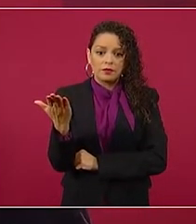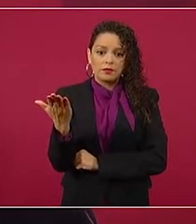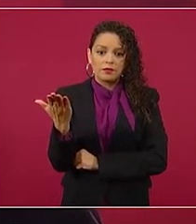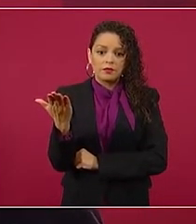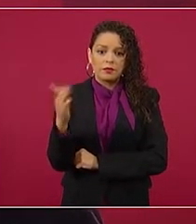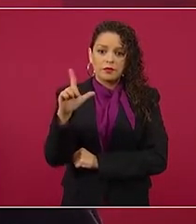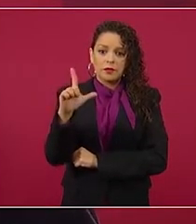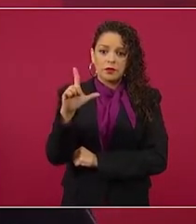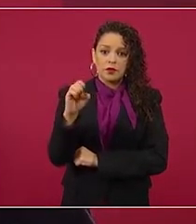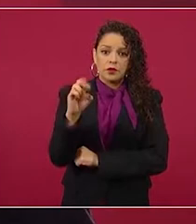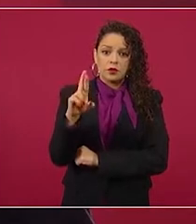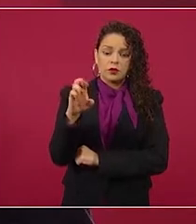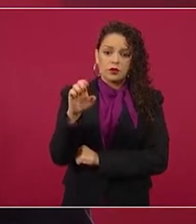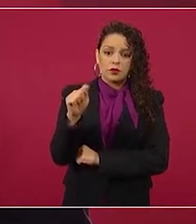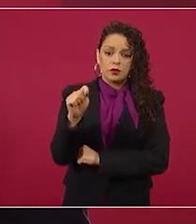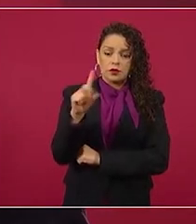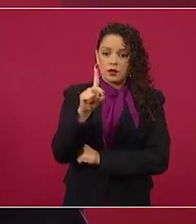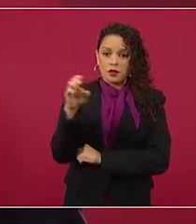a Loret de Mola,